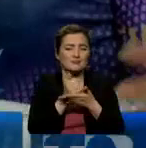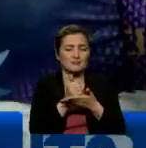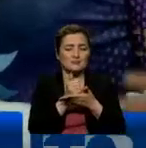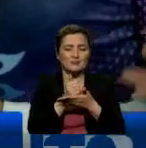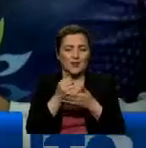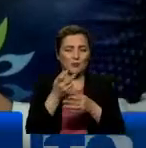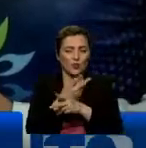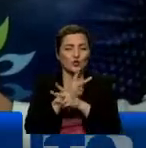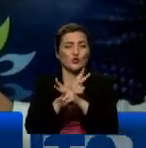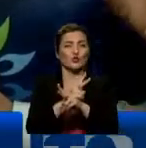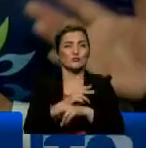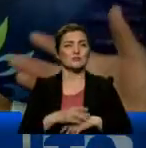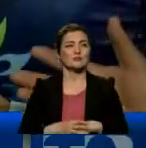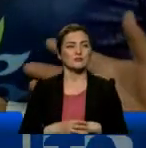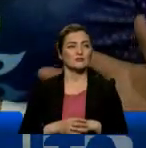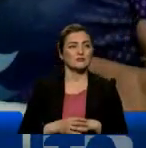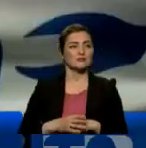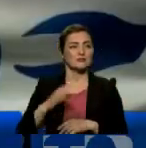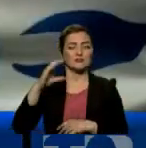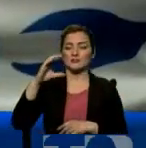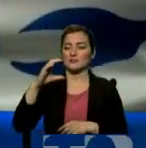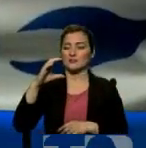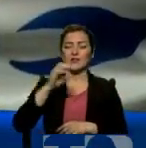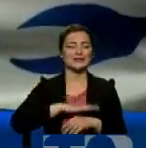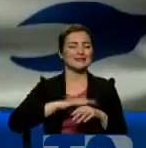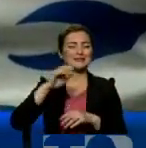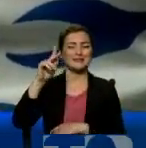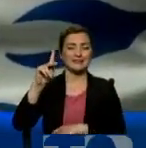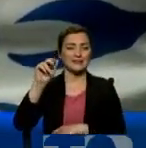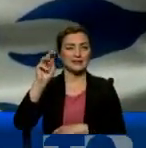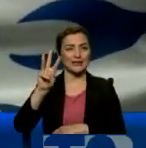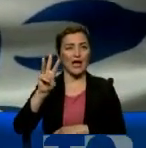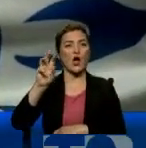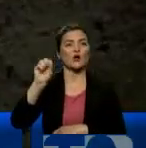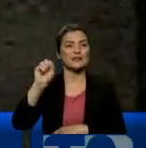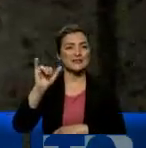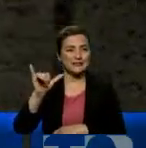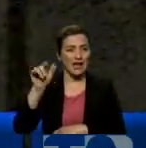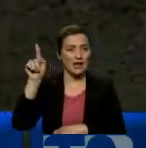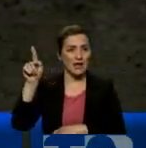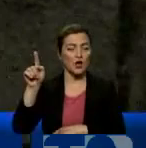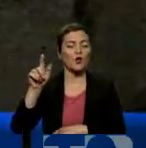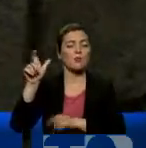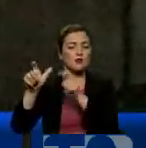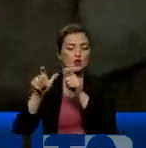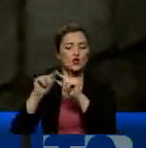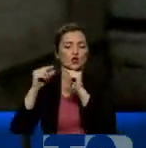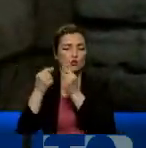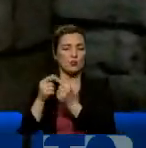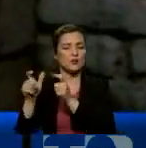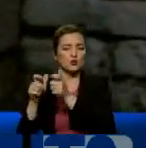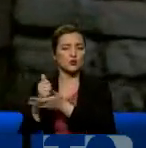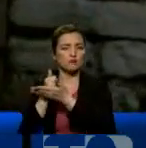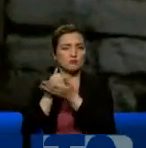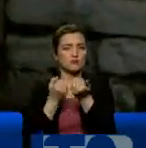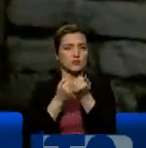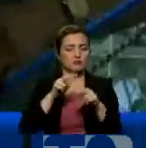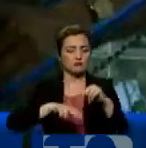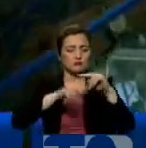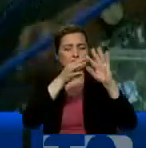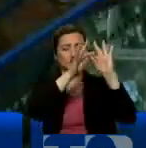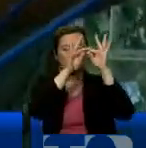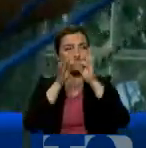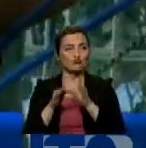guarda. Causay ha llegado para poner su nombre y su corazón. Se encargará de rehabilitar la parte física de la fundación